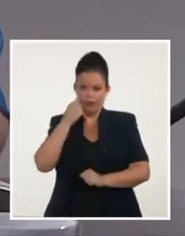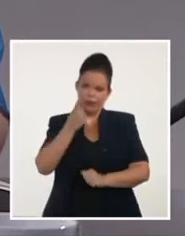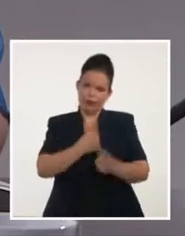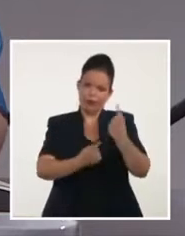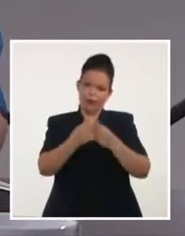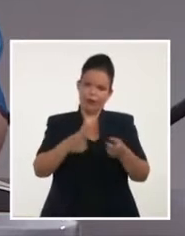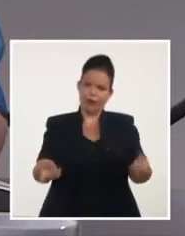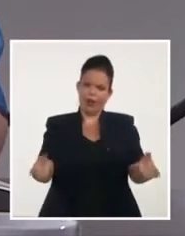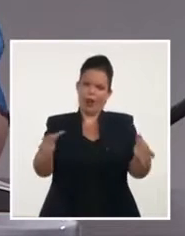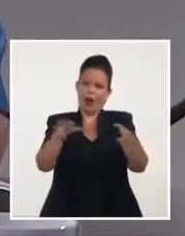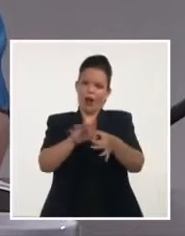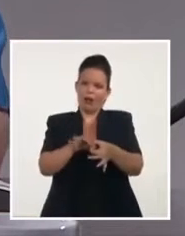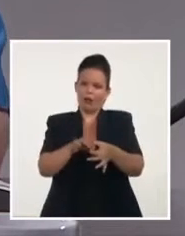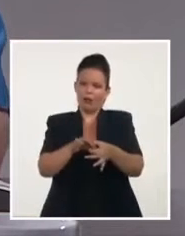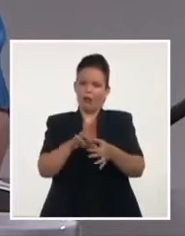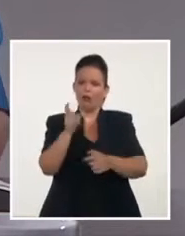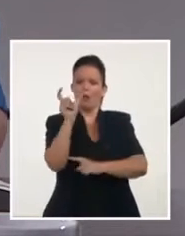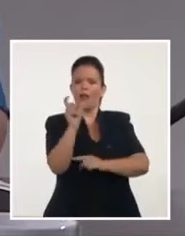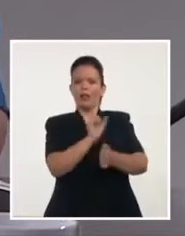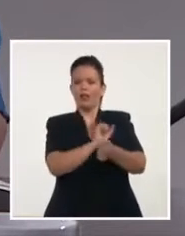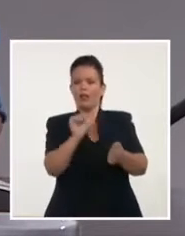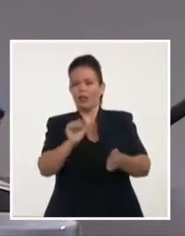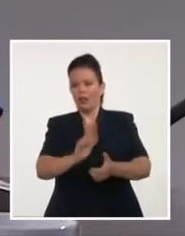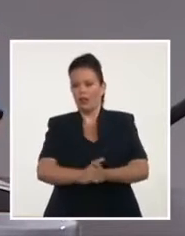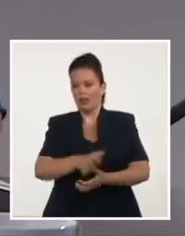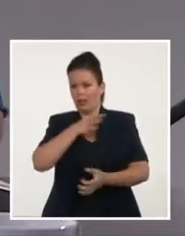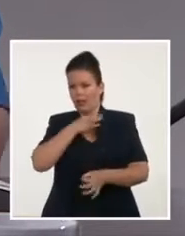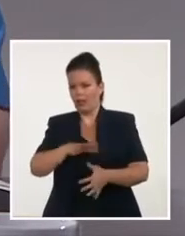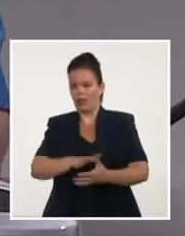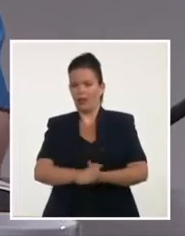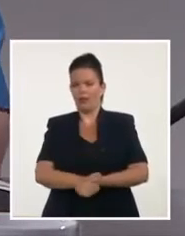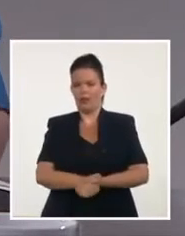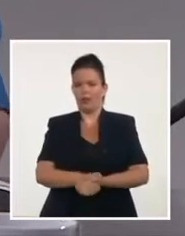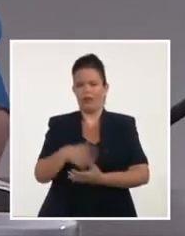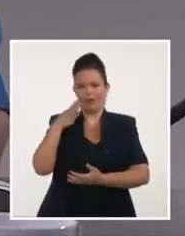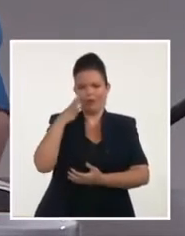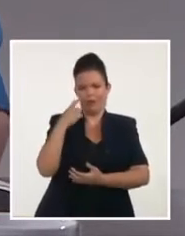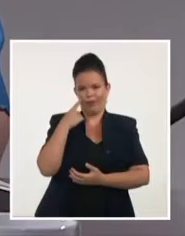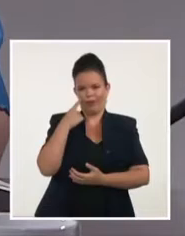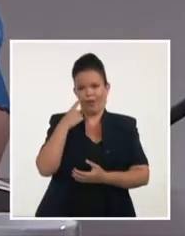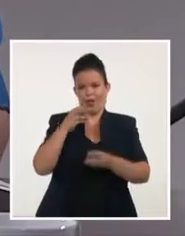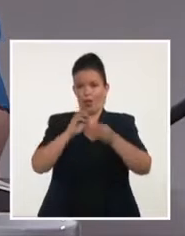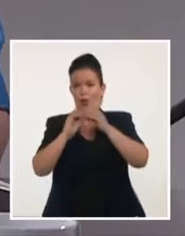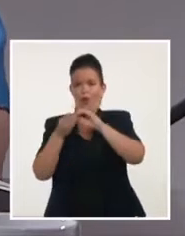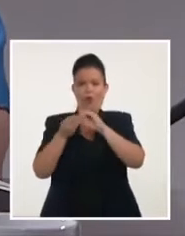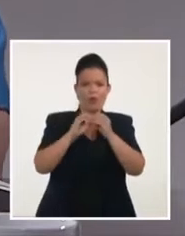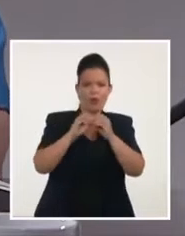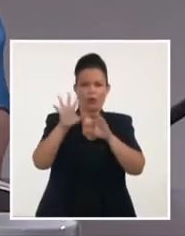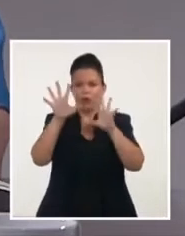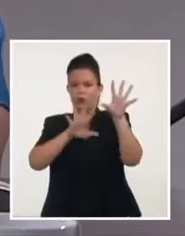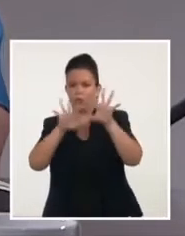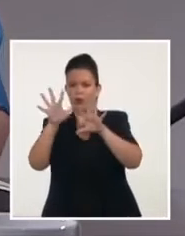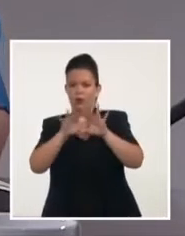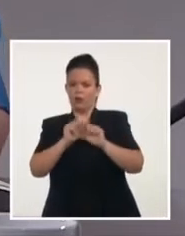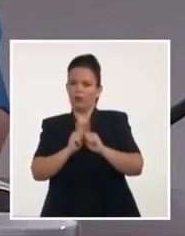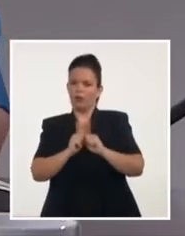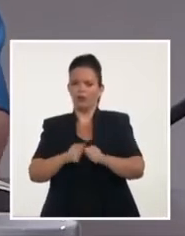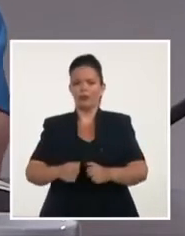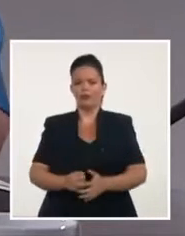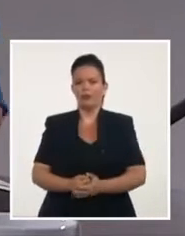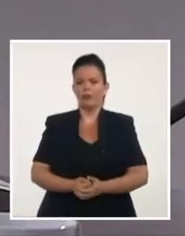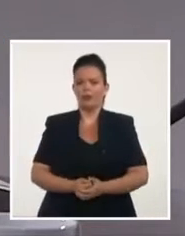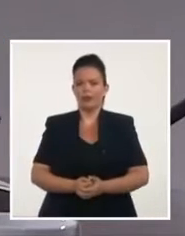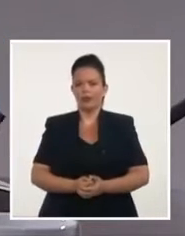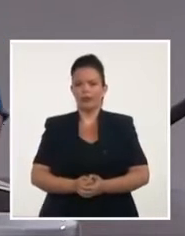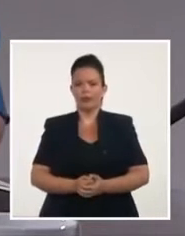nos llamaba mucho la atención que el diseño, sabiendo que hay mucho dinero detrás, el diseño era muy artesanal. Eso